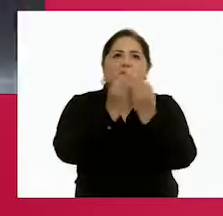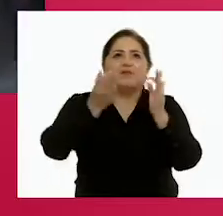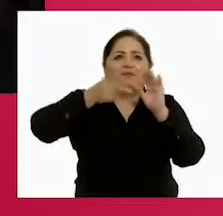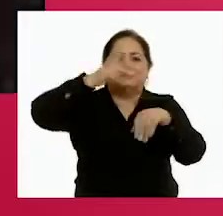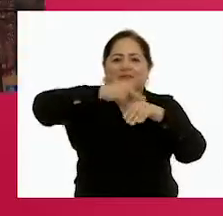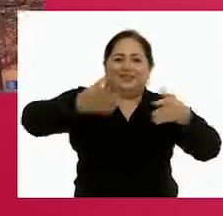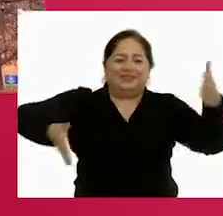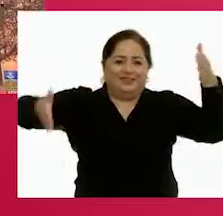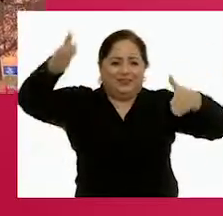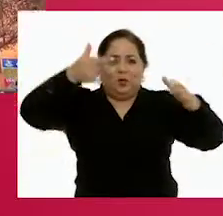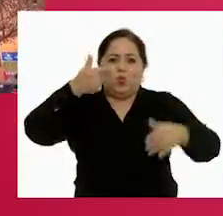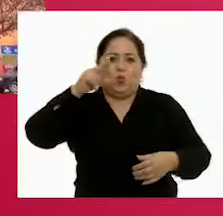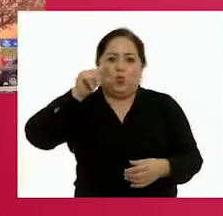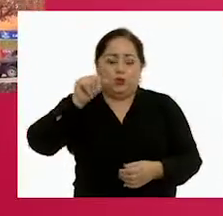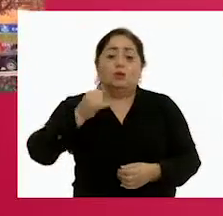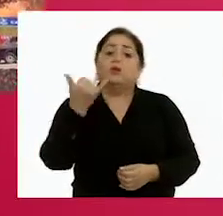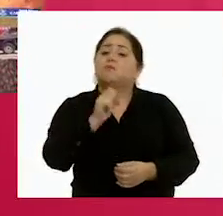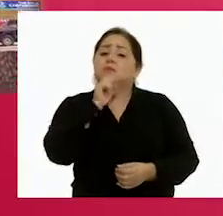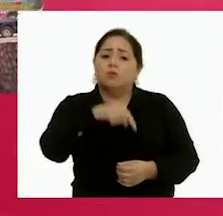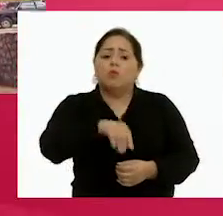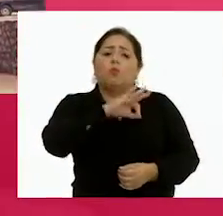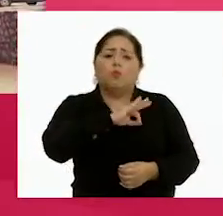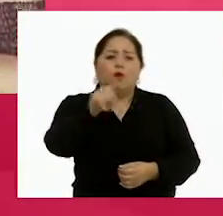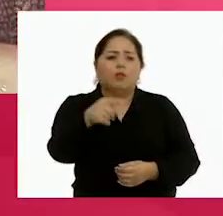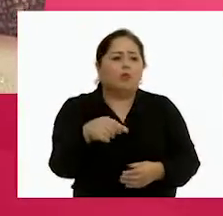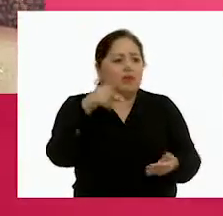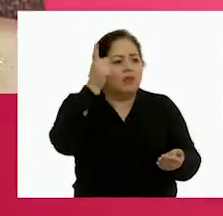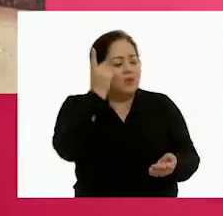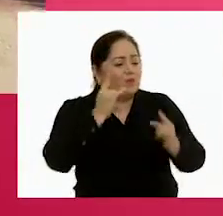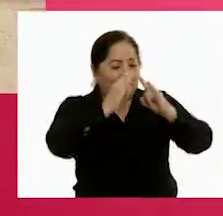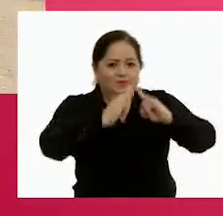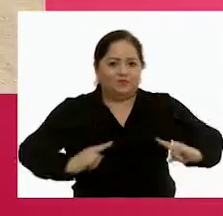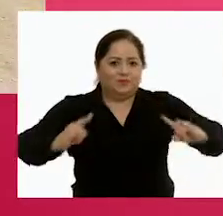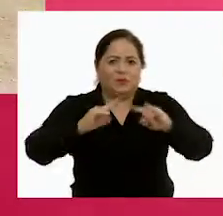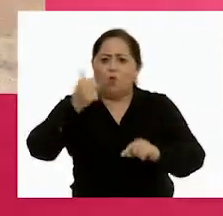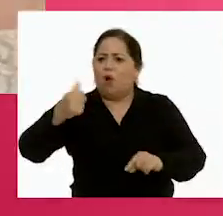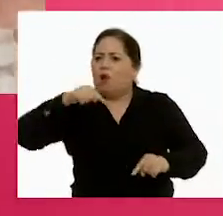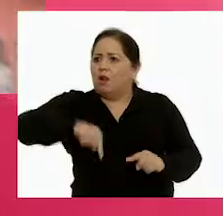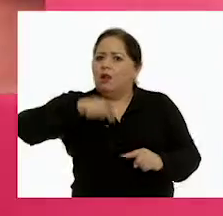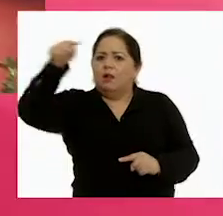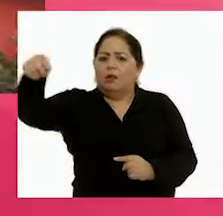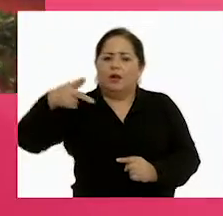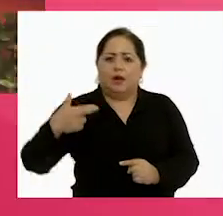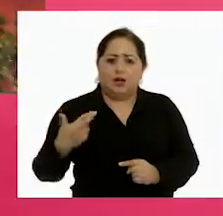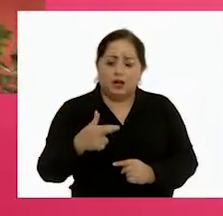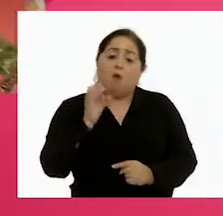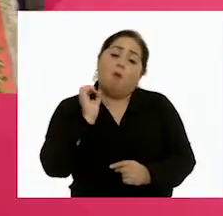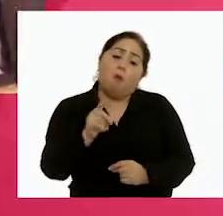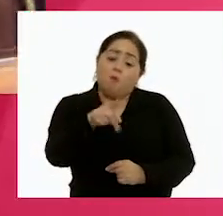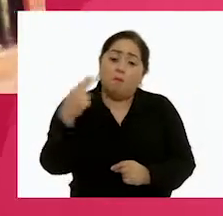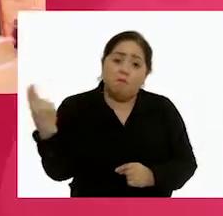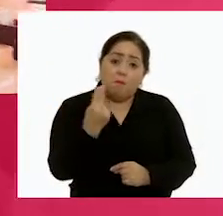grutas. Aquí también se puede acampar en cualquiera de los dos lados del río, o si se